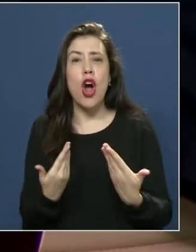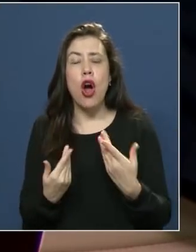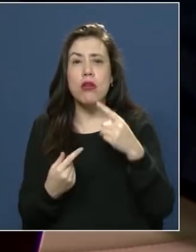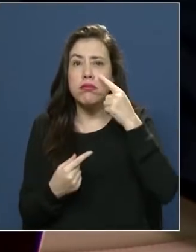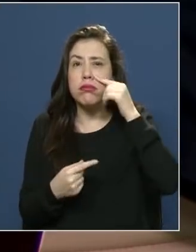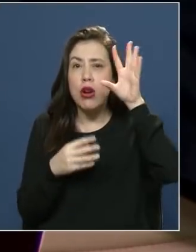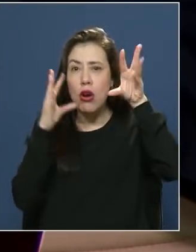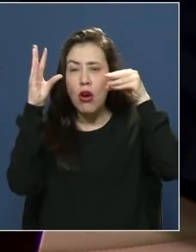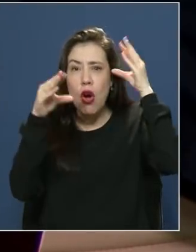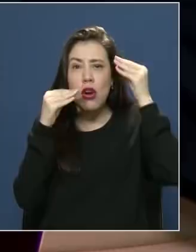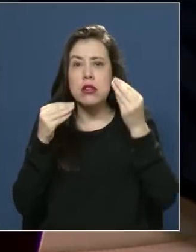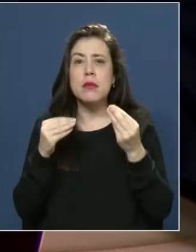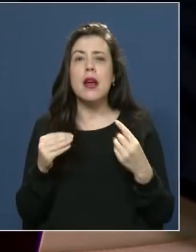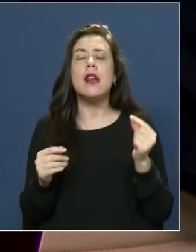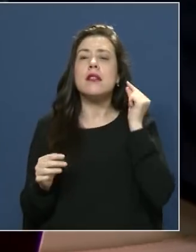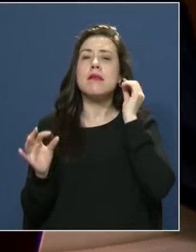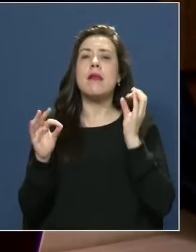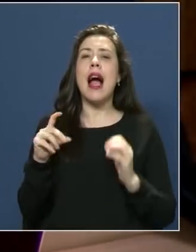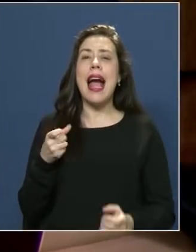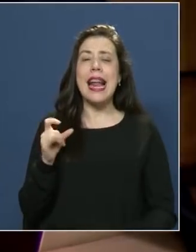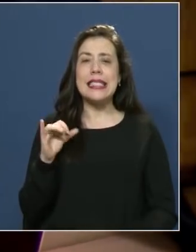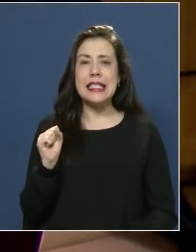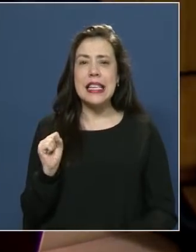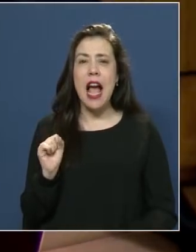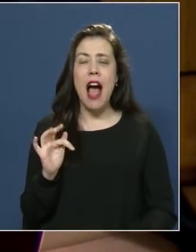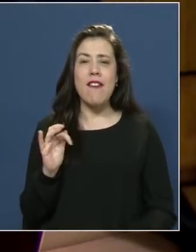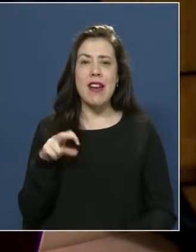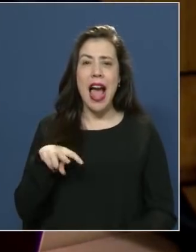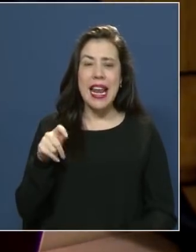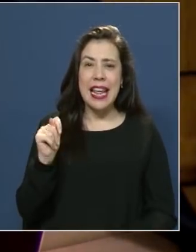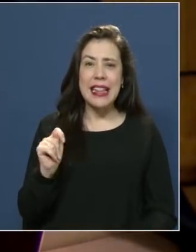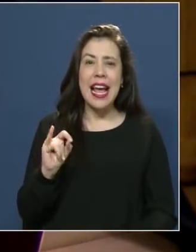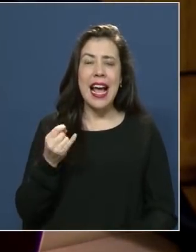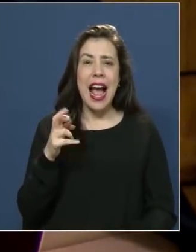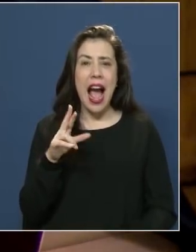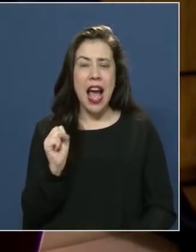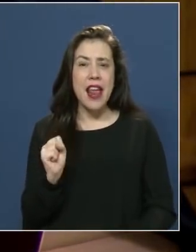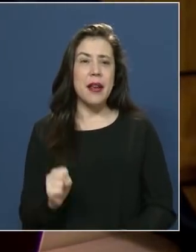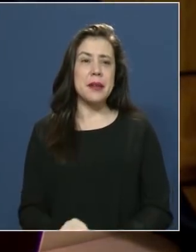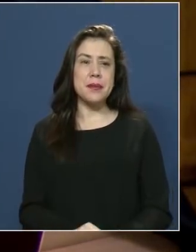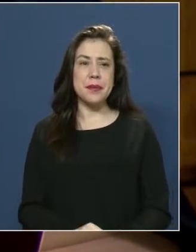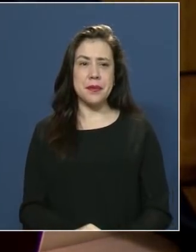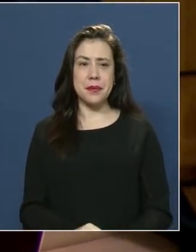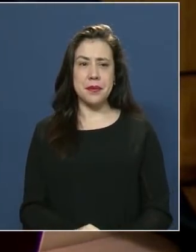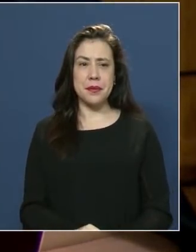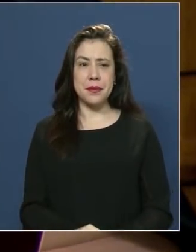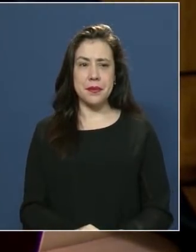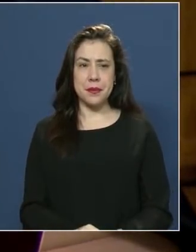materia, como Marisol García, Gonzalo Planet o Patricio Jara, entre otros.